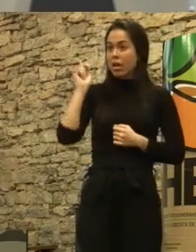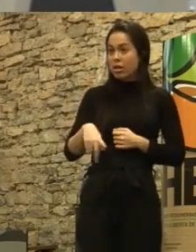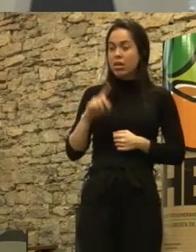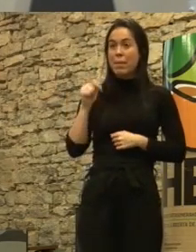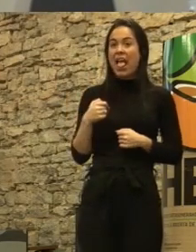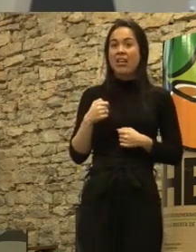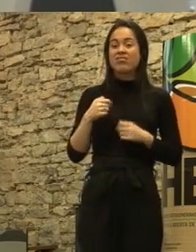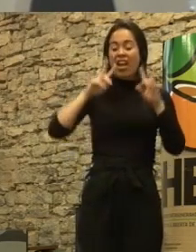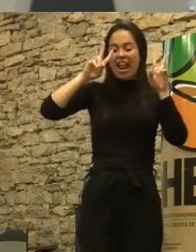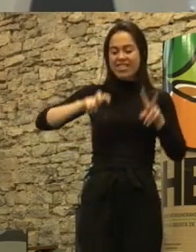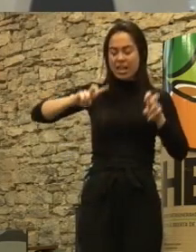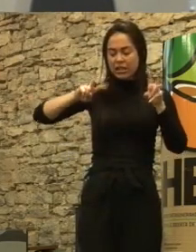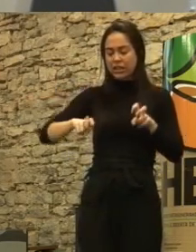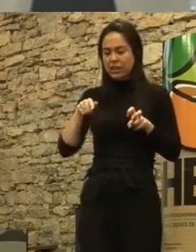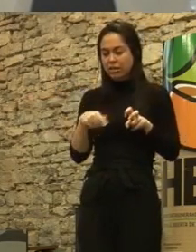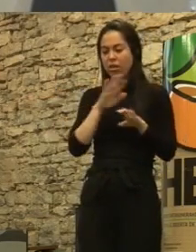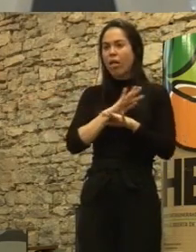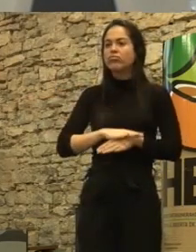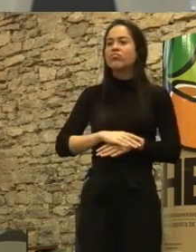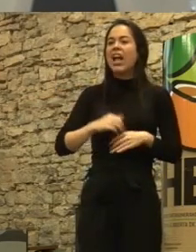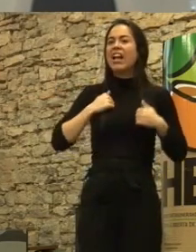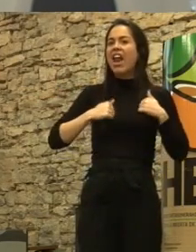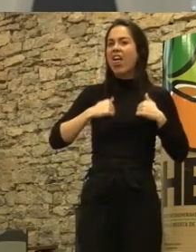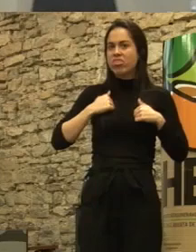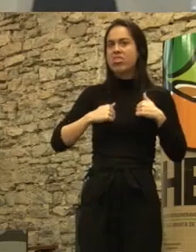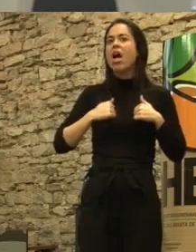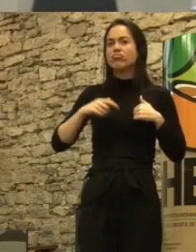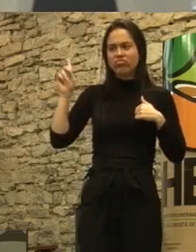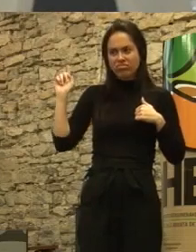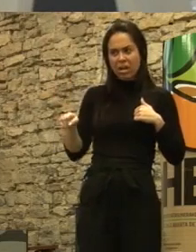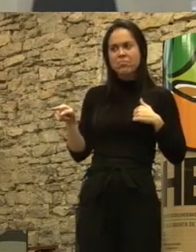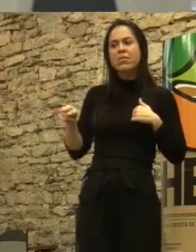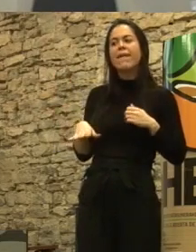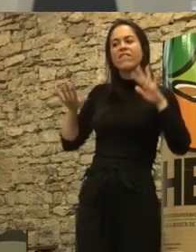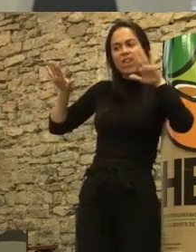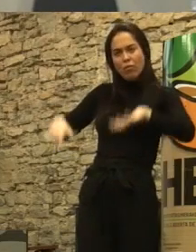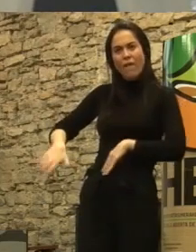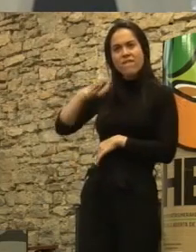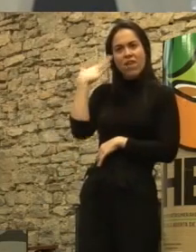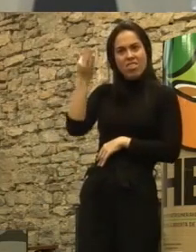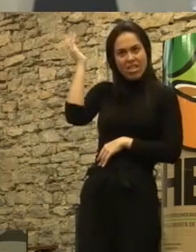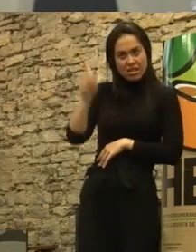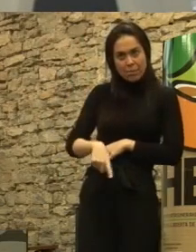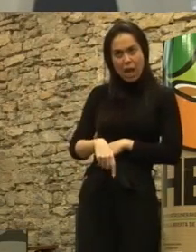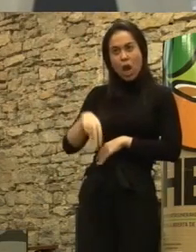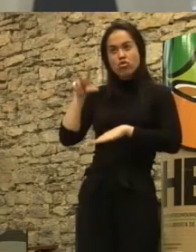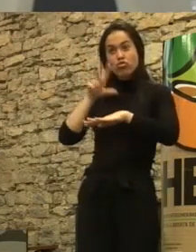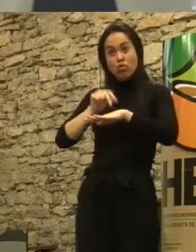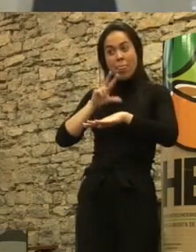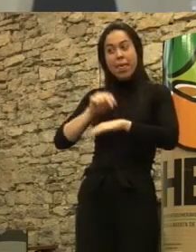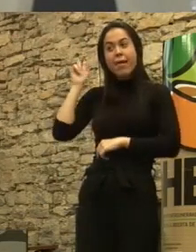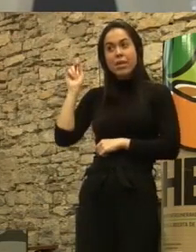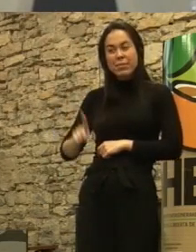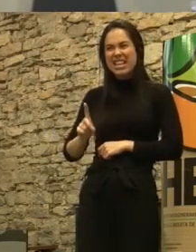en un análisis de hace tiempo. Canadá lo ha adoptado, Francia ha dicho que también lo ha adoptado, Suecia creo que lo ha adoptado y otros